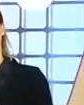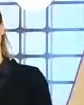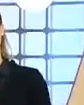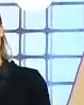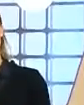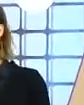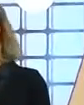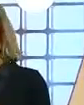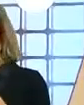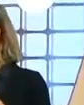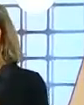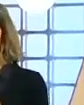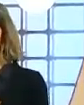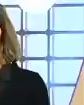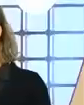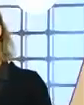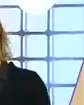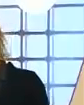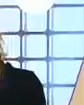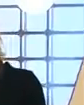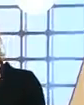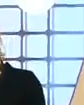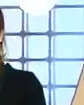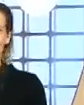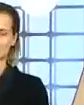Hola. Maite, muy buenos días, buenas tardes.